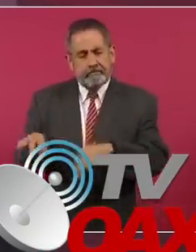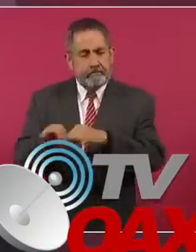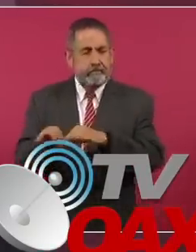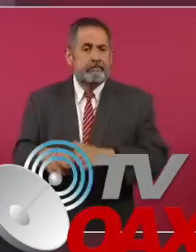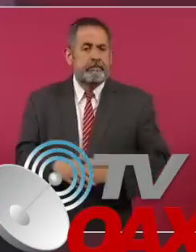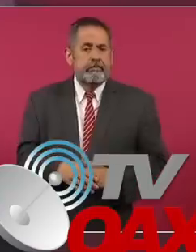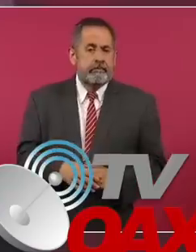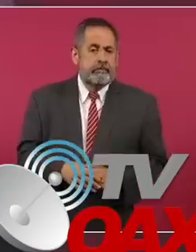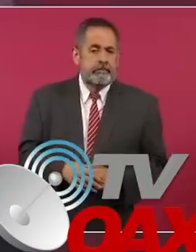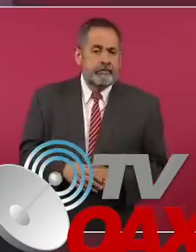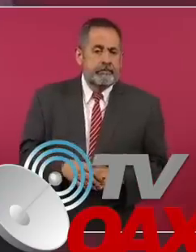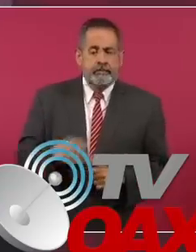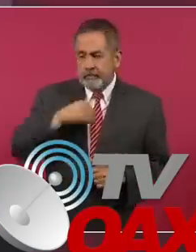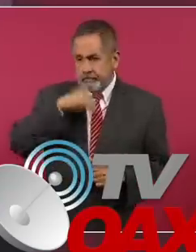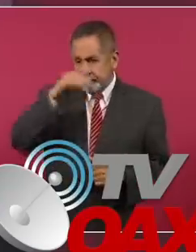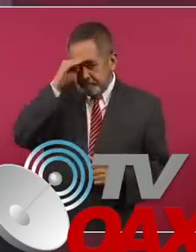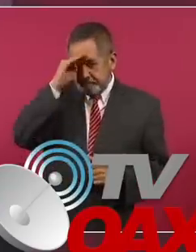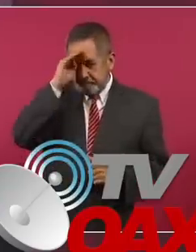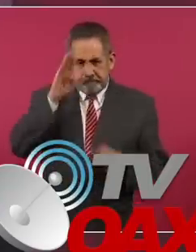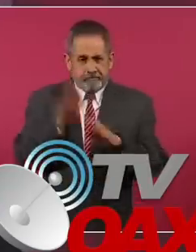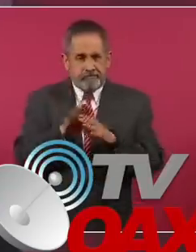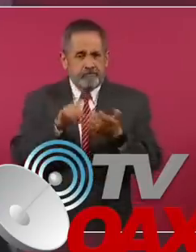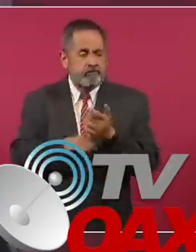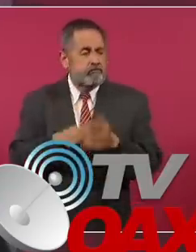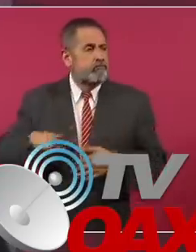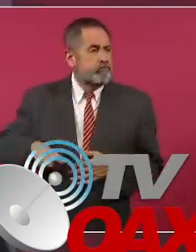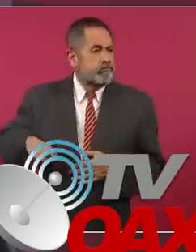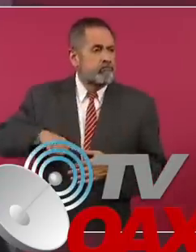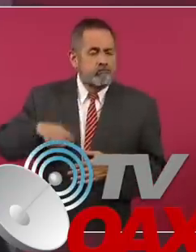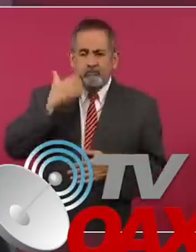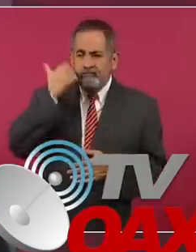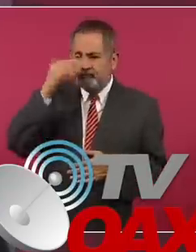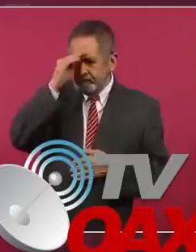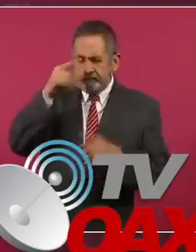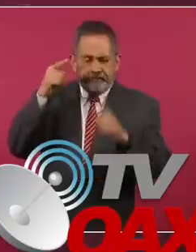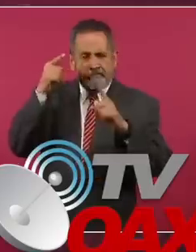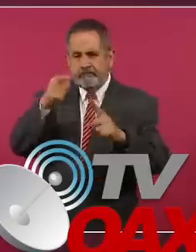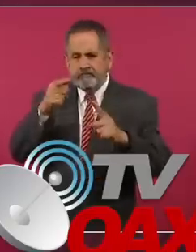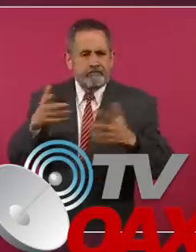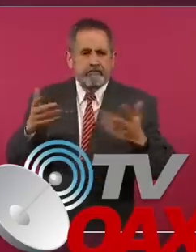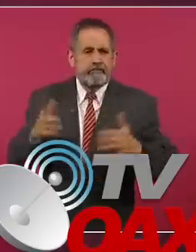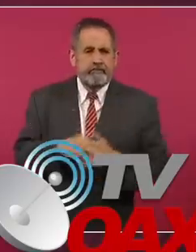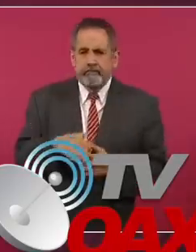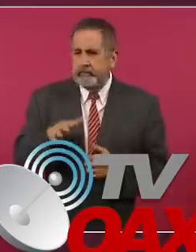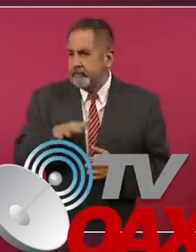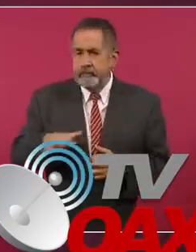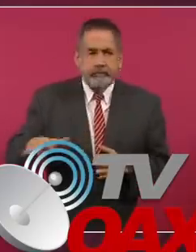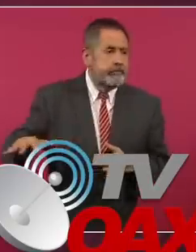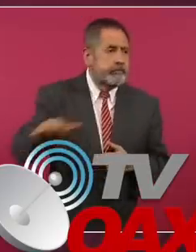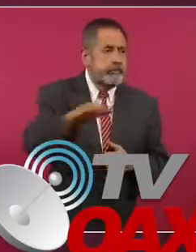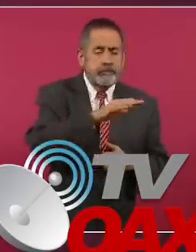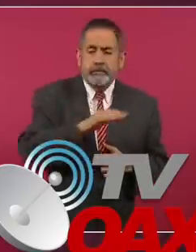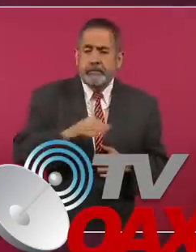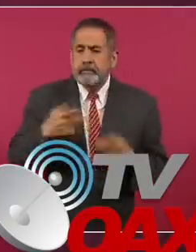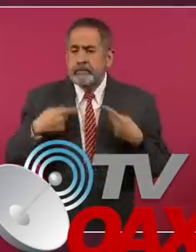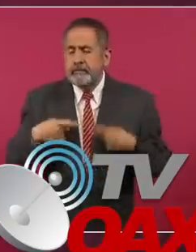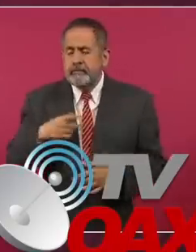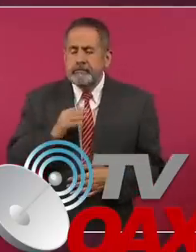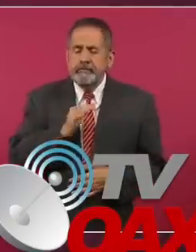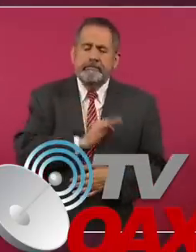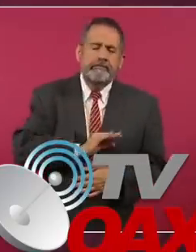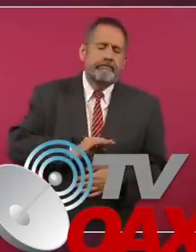¿Y qué se tiene que buscar como gobierno? La felicidad del pueblo.